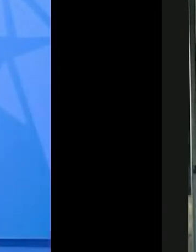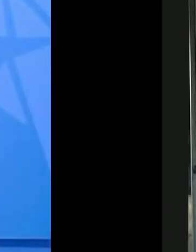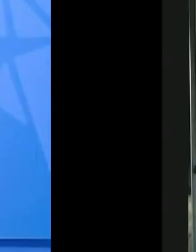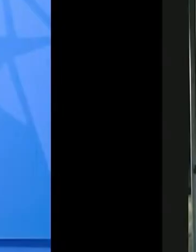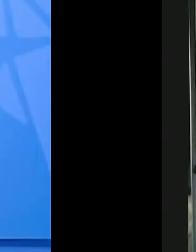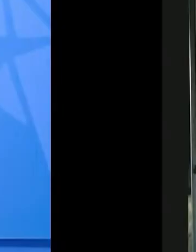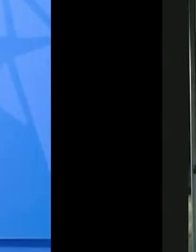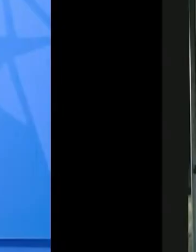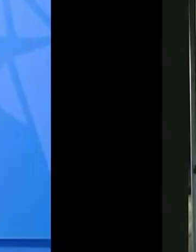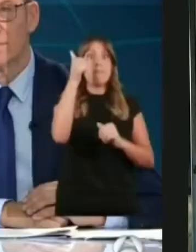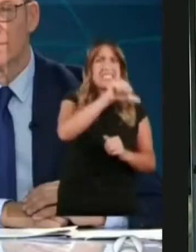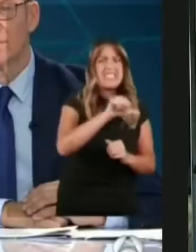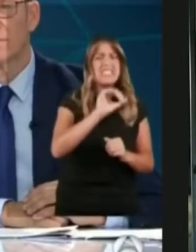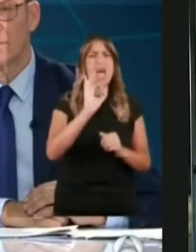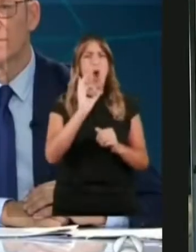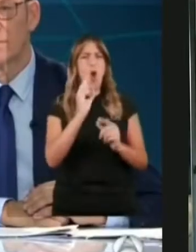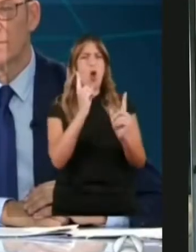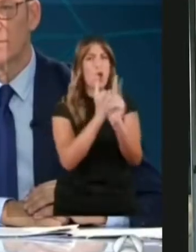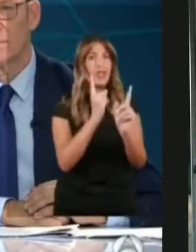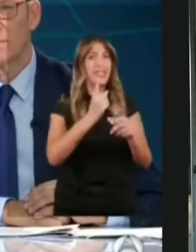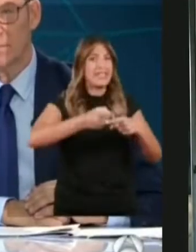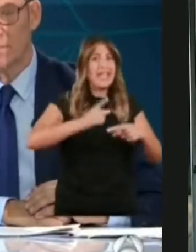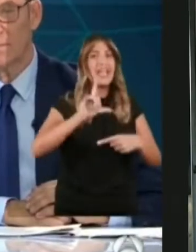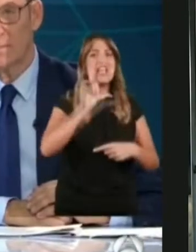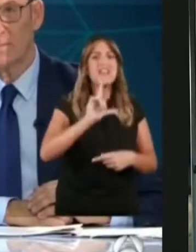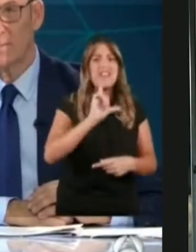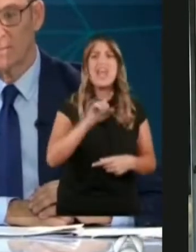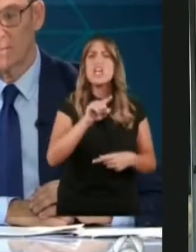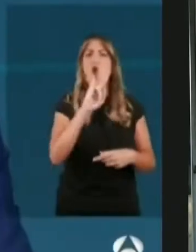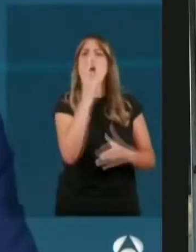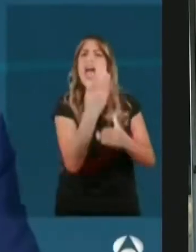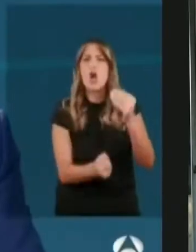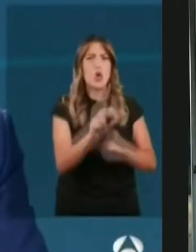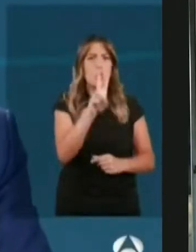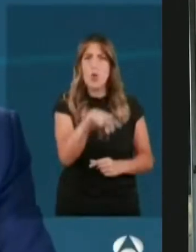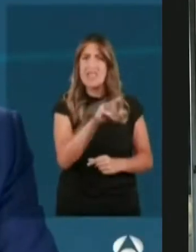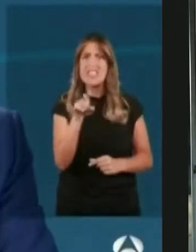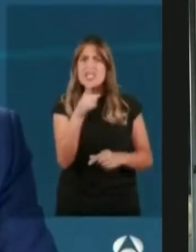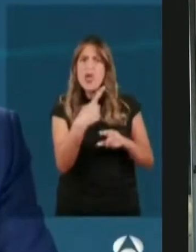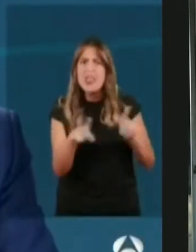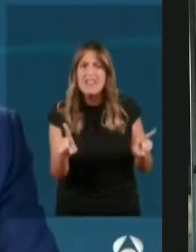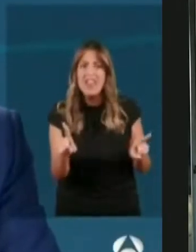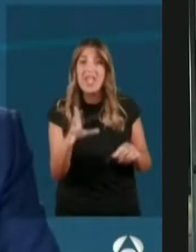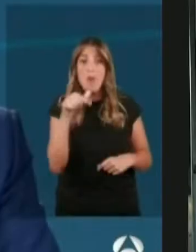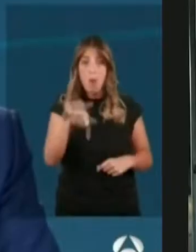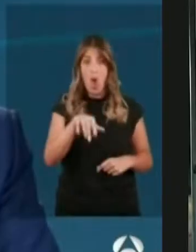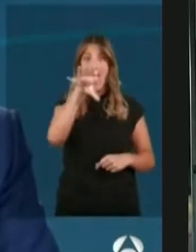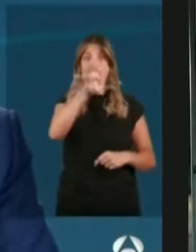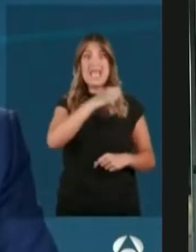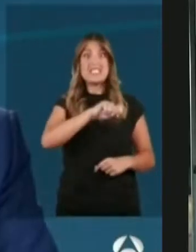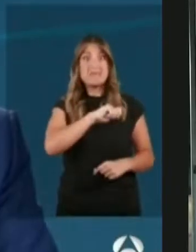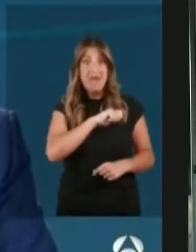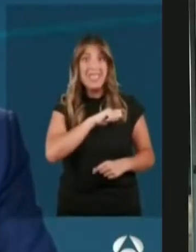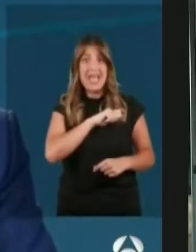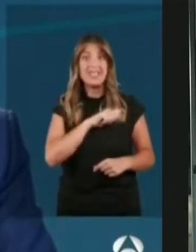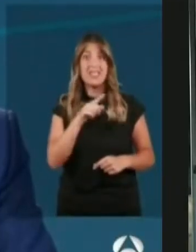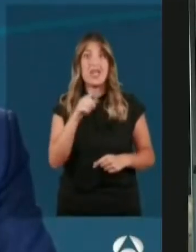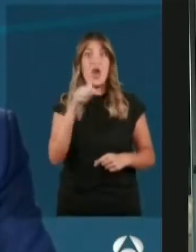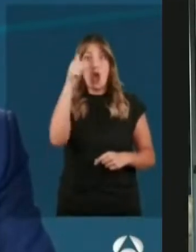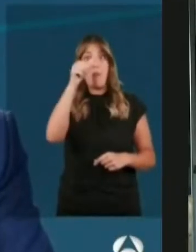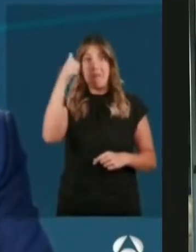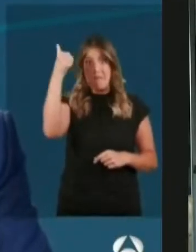de mar, de montaña, etc. En cualquier caso, es la crítica por la crítica en la que